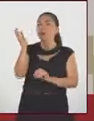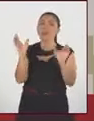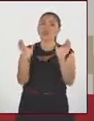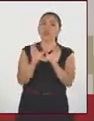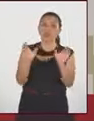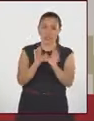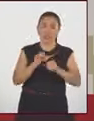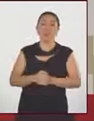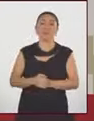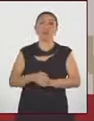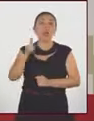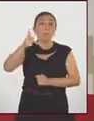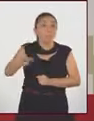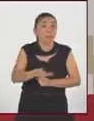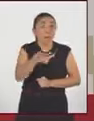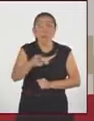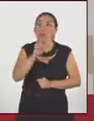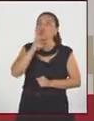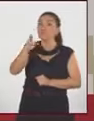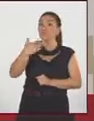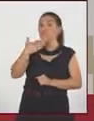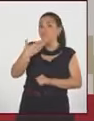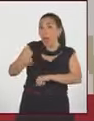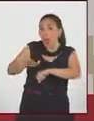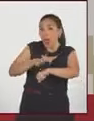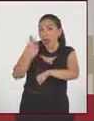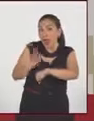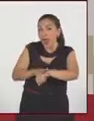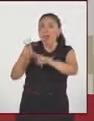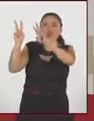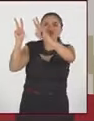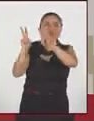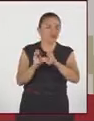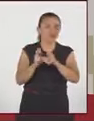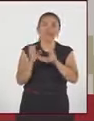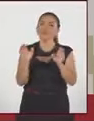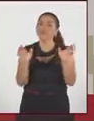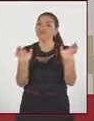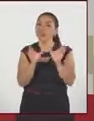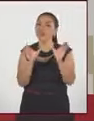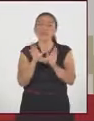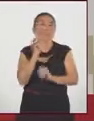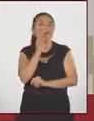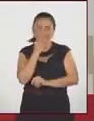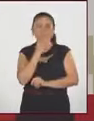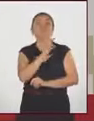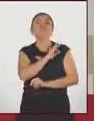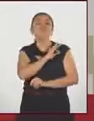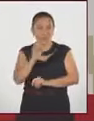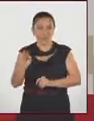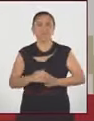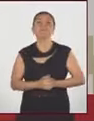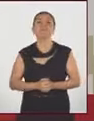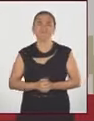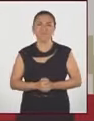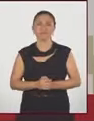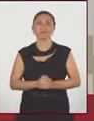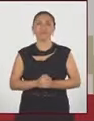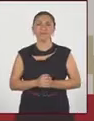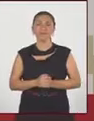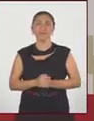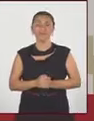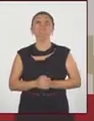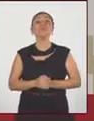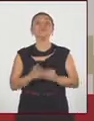constancia. Respondan la pregunta y si su respuesta es correcta, podrán descargar su constancia inmediatamente.